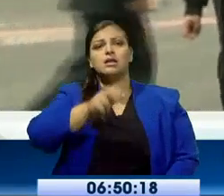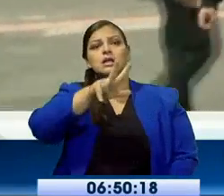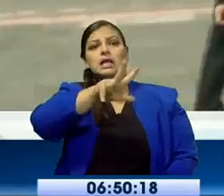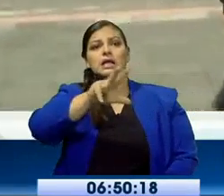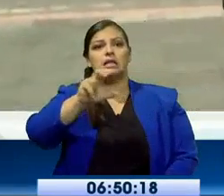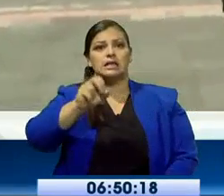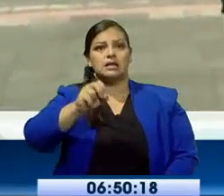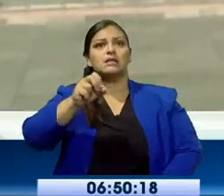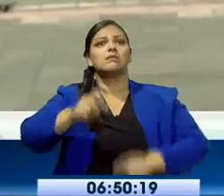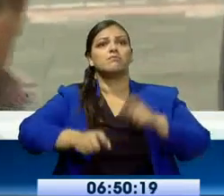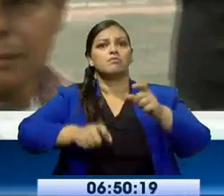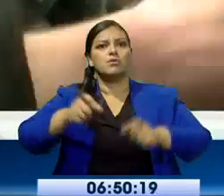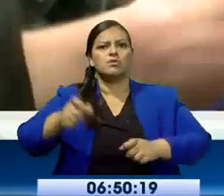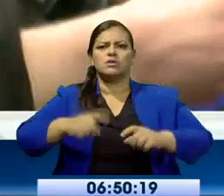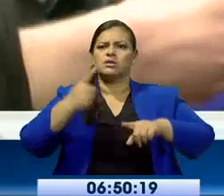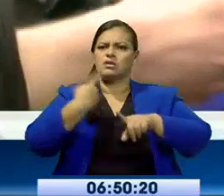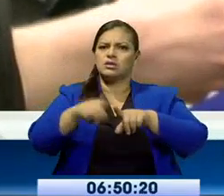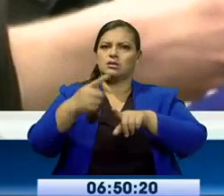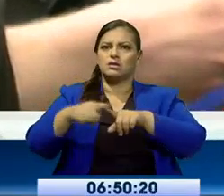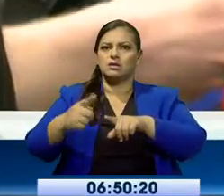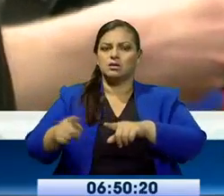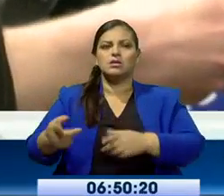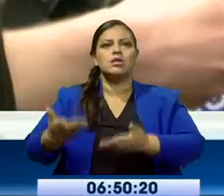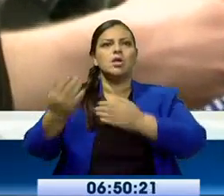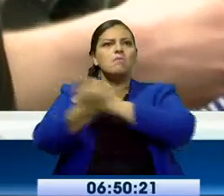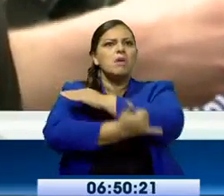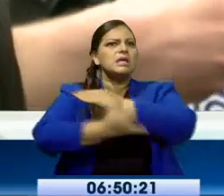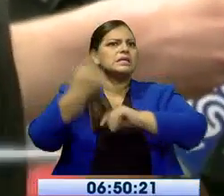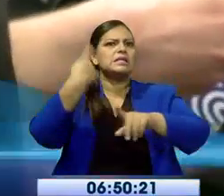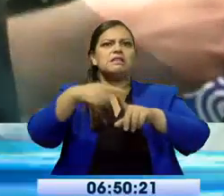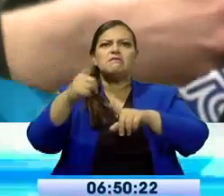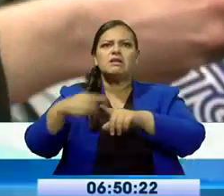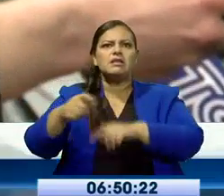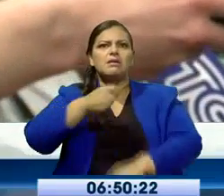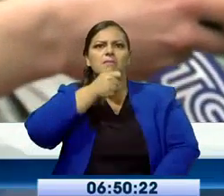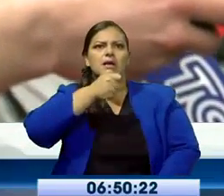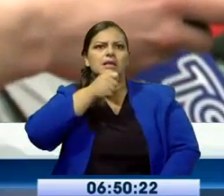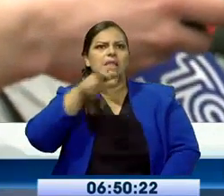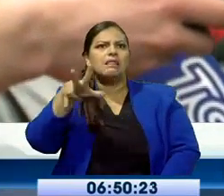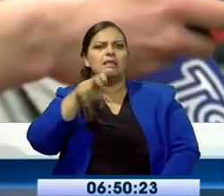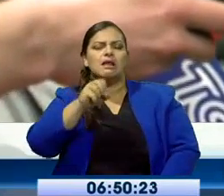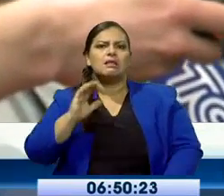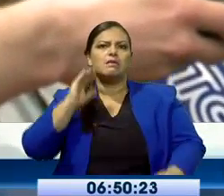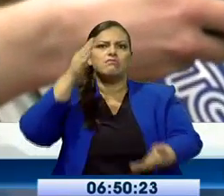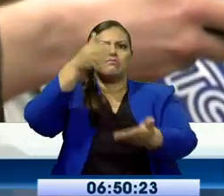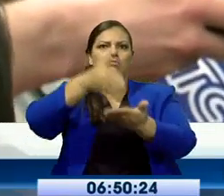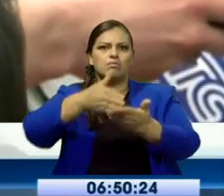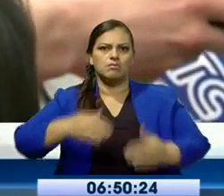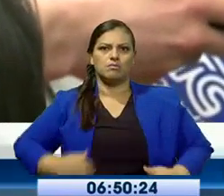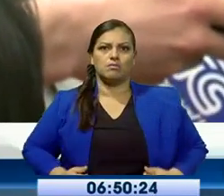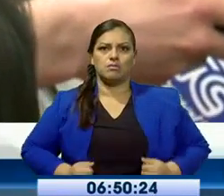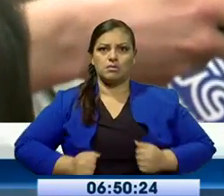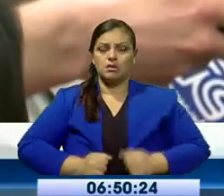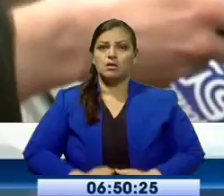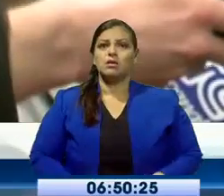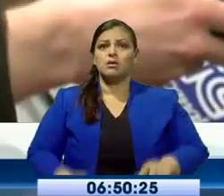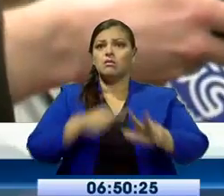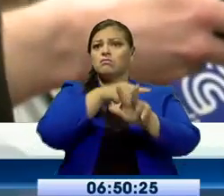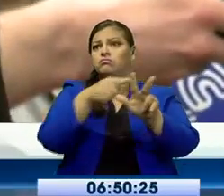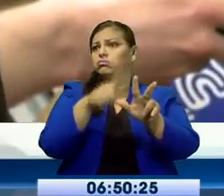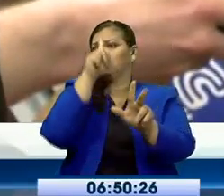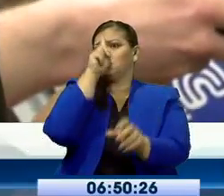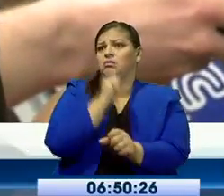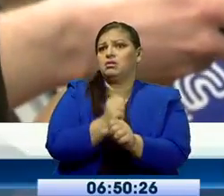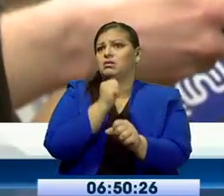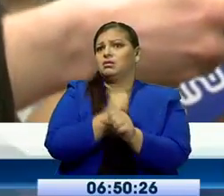periodistas de diferentes nacionalidades. Creo que un periodista tiene que ir. Es que la culpa no es del periodista que los secuestraran y los asesinaran, la culpa no es de ellos.